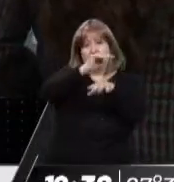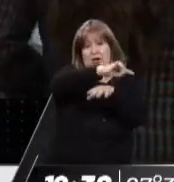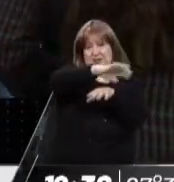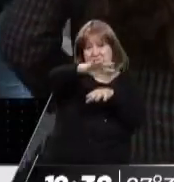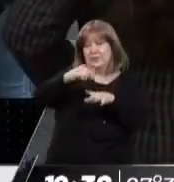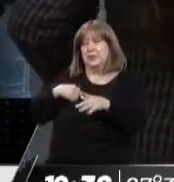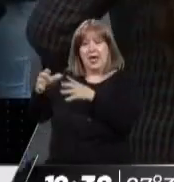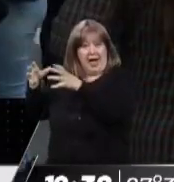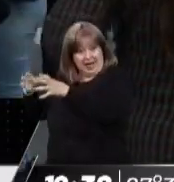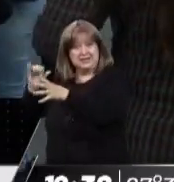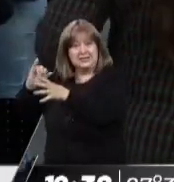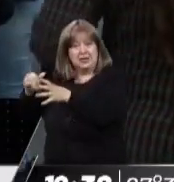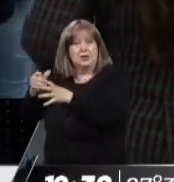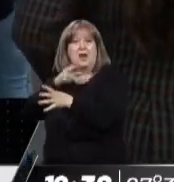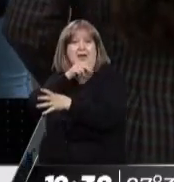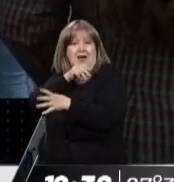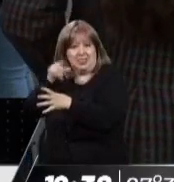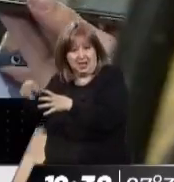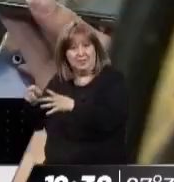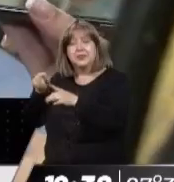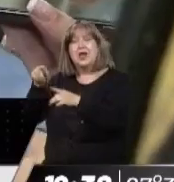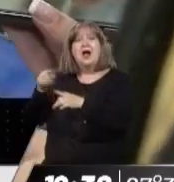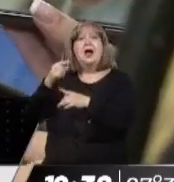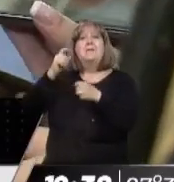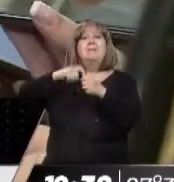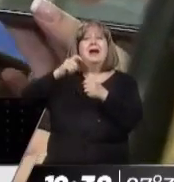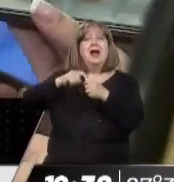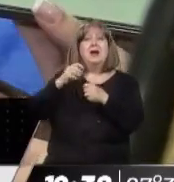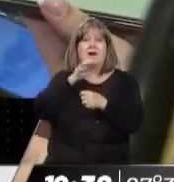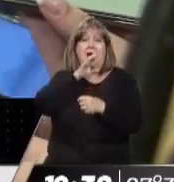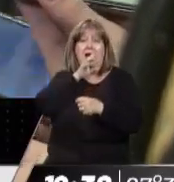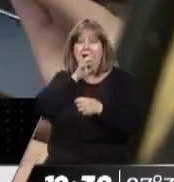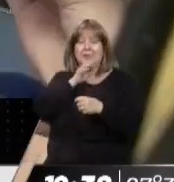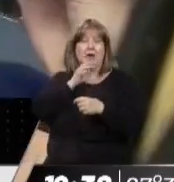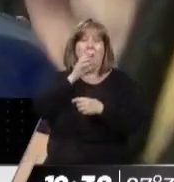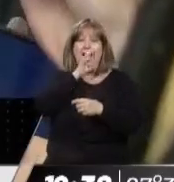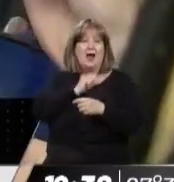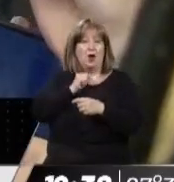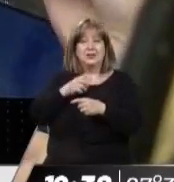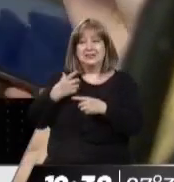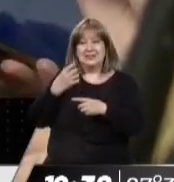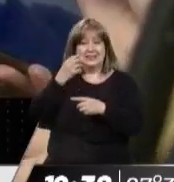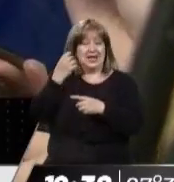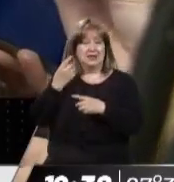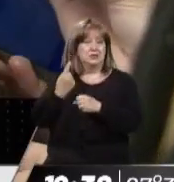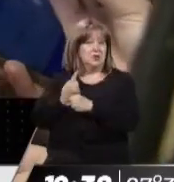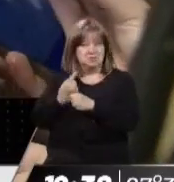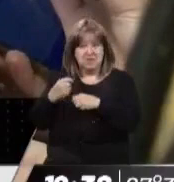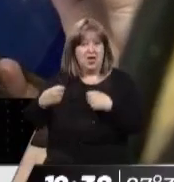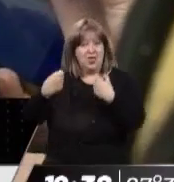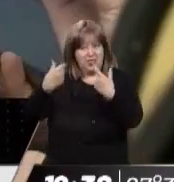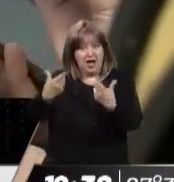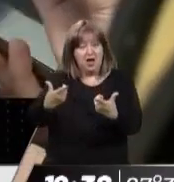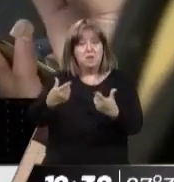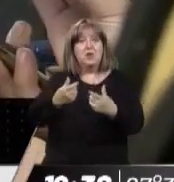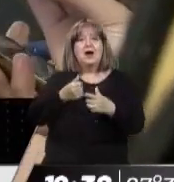Miren, Malargüe siempre fue un departamento no egoísta. Como hoy nosotros salimos a potenciar el trasvase del río Grande a Atuel, entregando un recurso vital